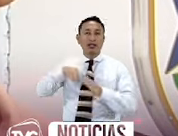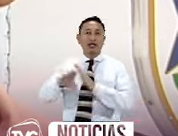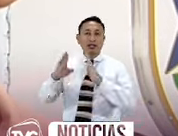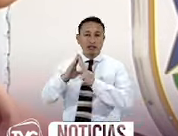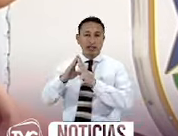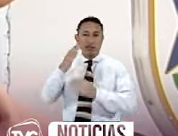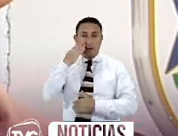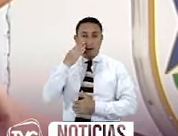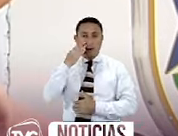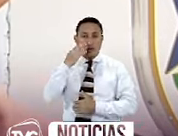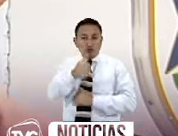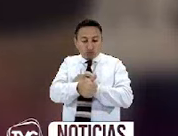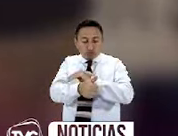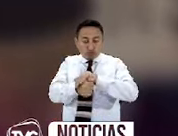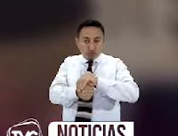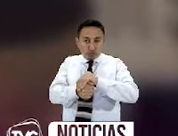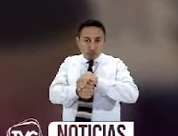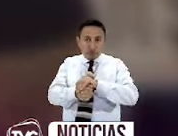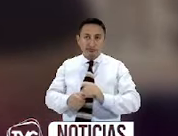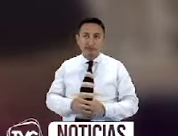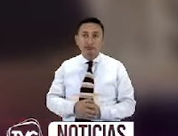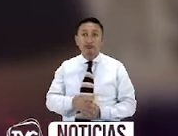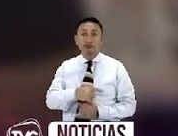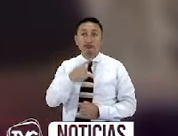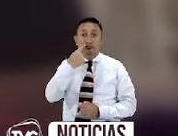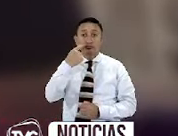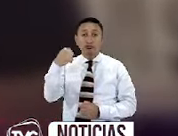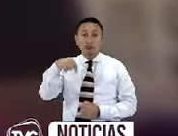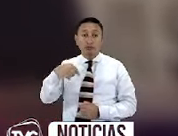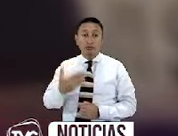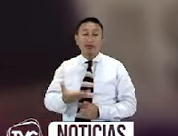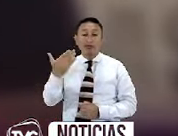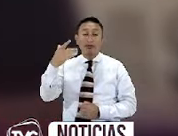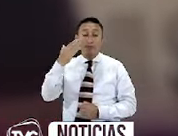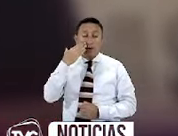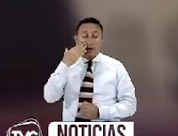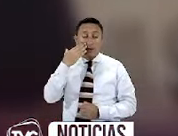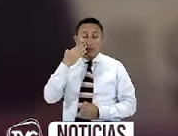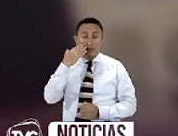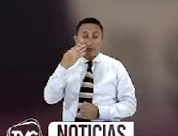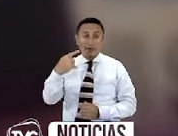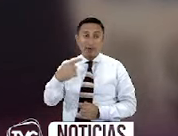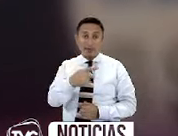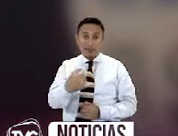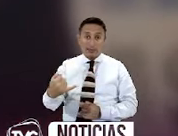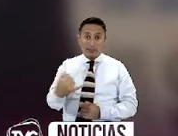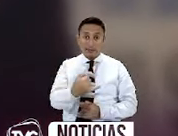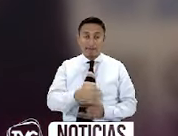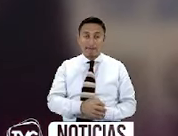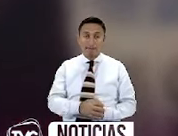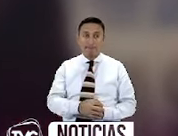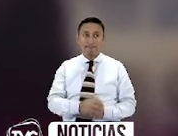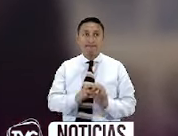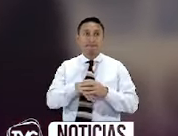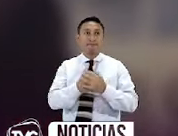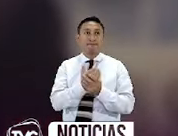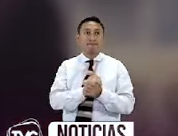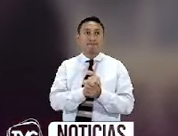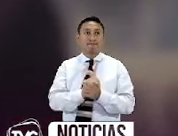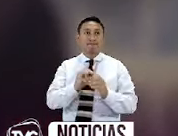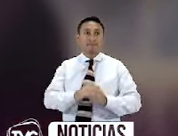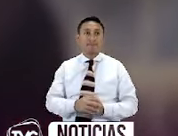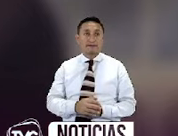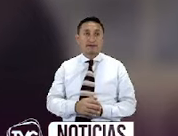domicilio de la madre. El hombre habría sido trabajador de la madre de la víctima cuando cometió el hecho. Aprovechó que tenía la confianza de la mujer y